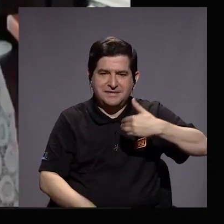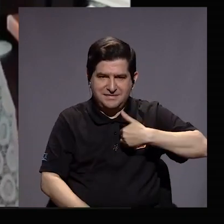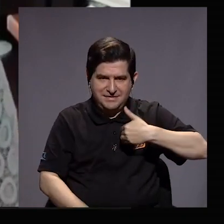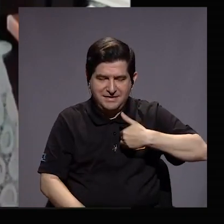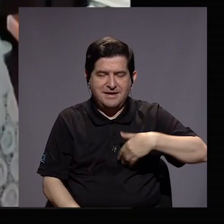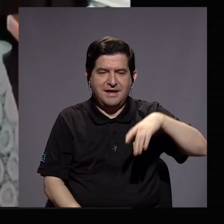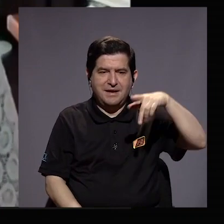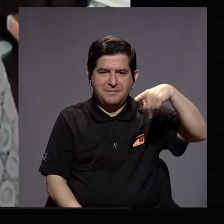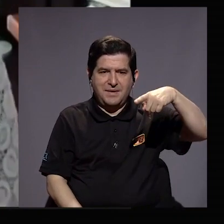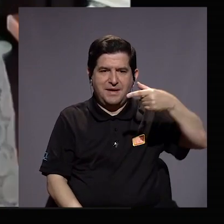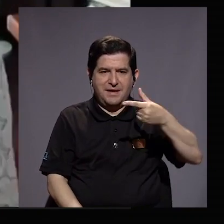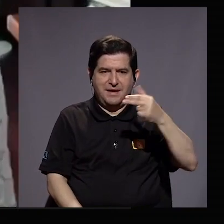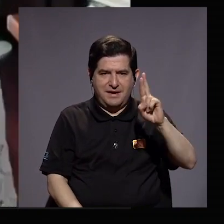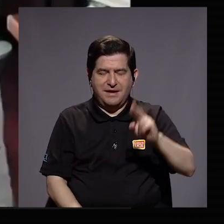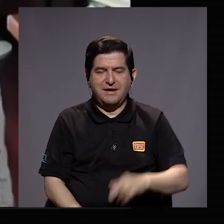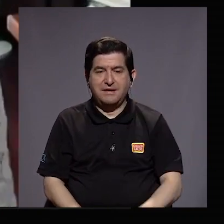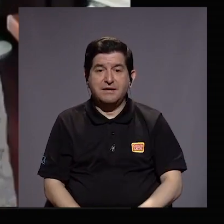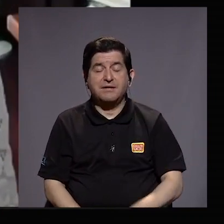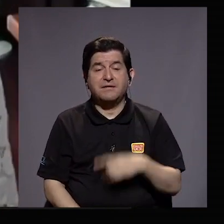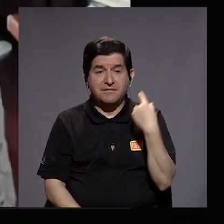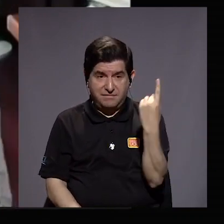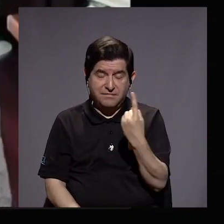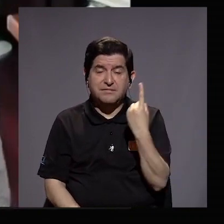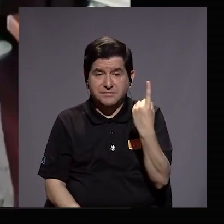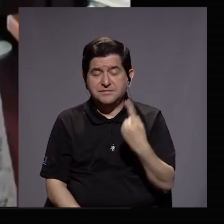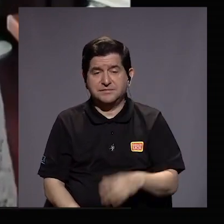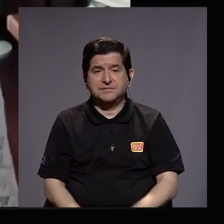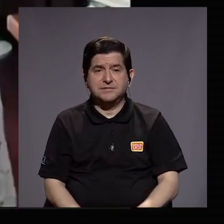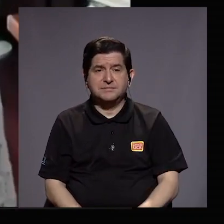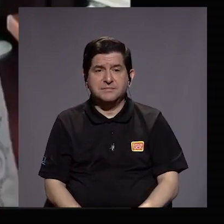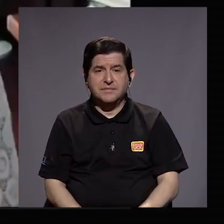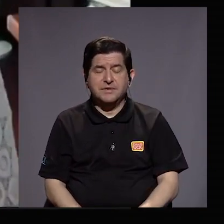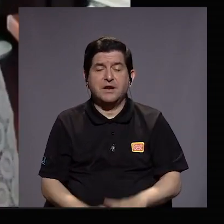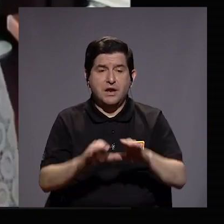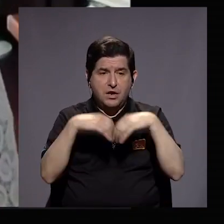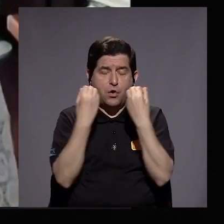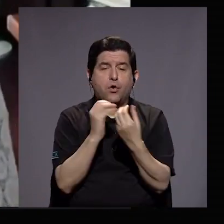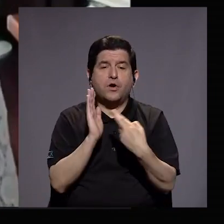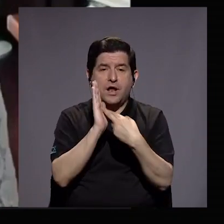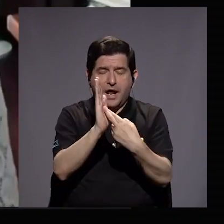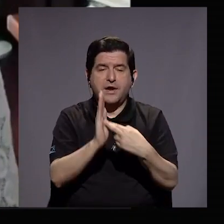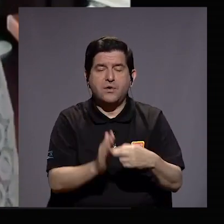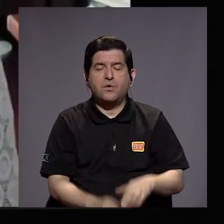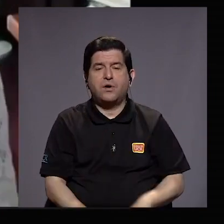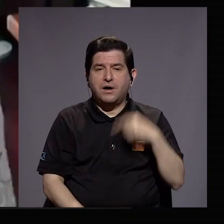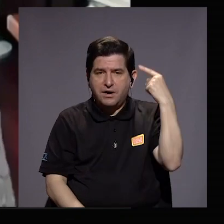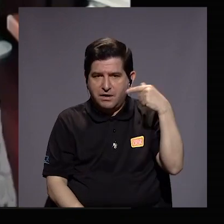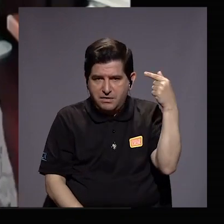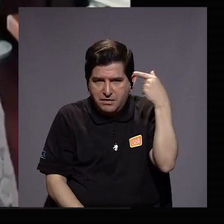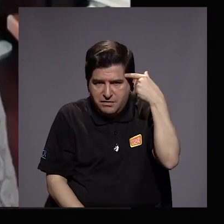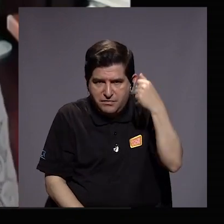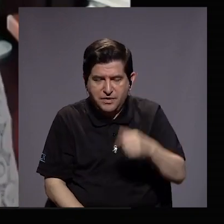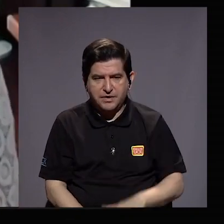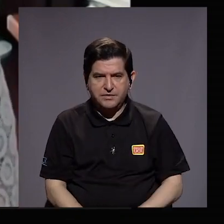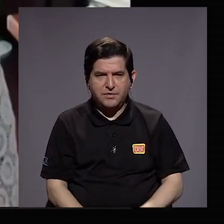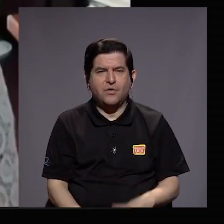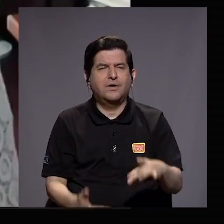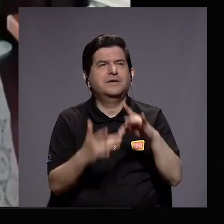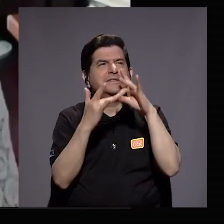dependencia de la Procuraduría y pues sí, era siempre el órgano que representaba el